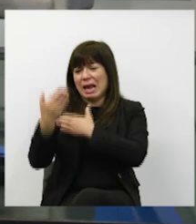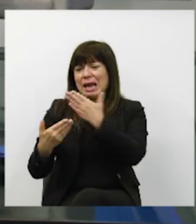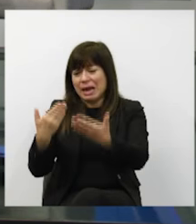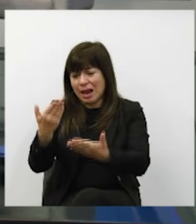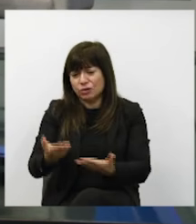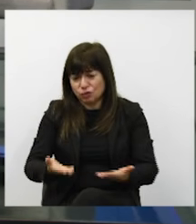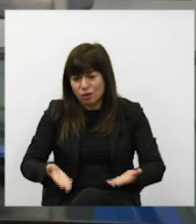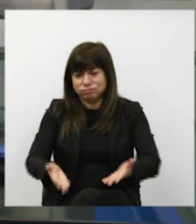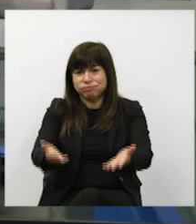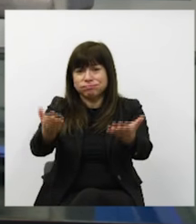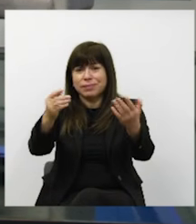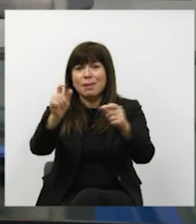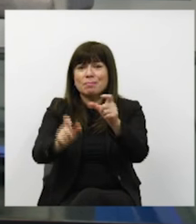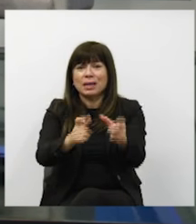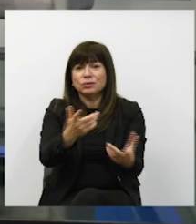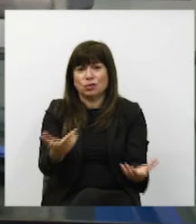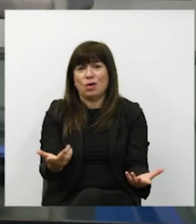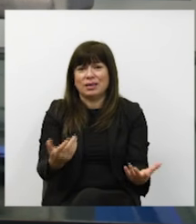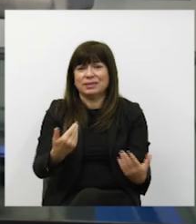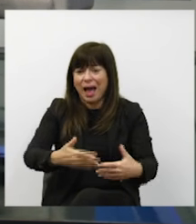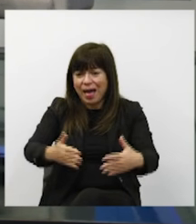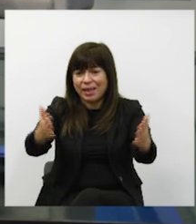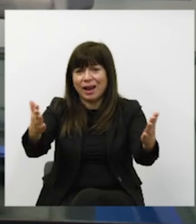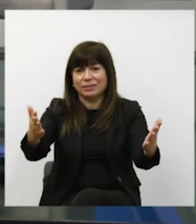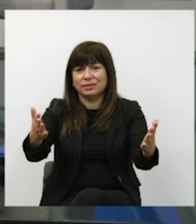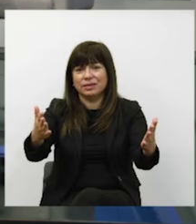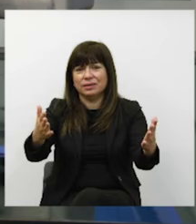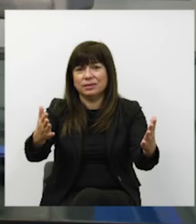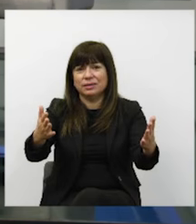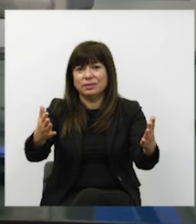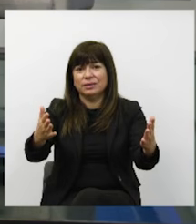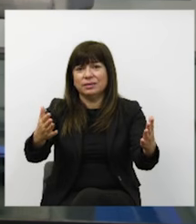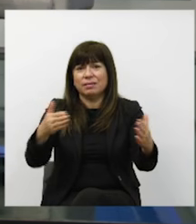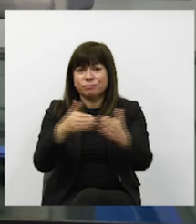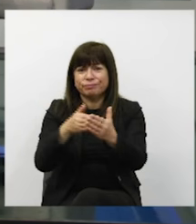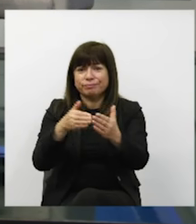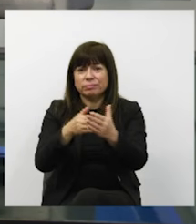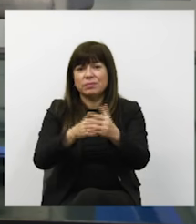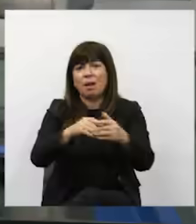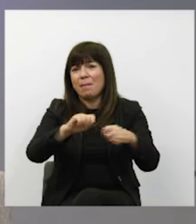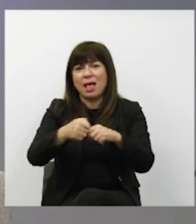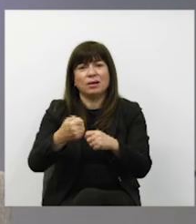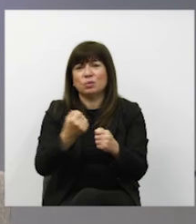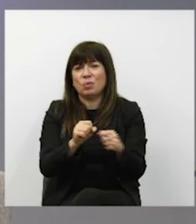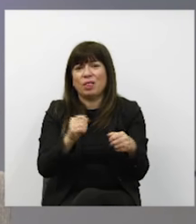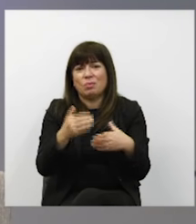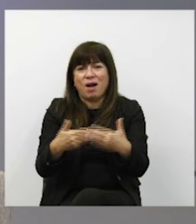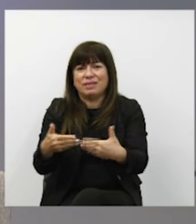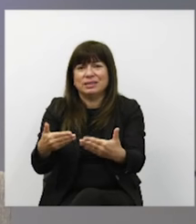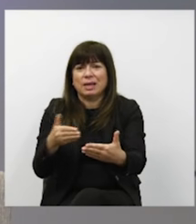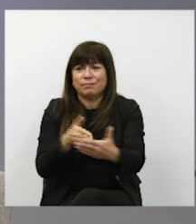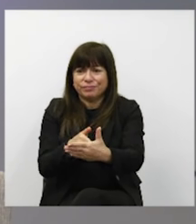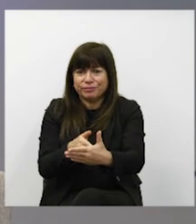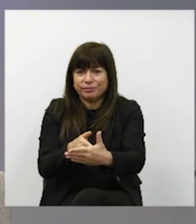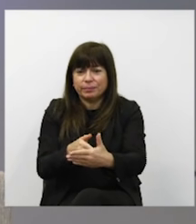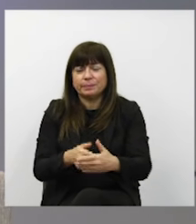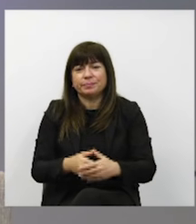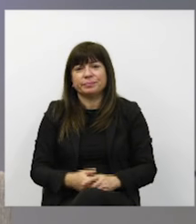delante que día que pasa y día que nos enfrascamos en estas peleas no podemos avanzar. Ahora, esa